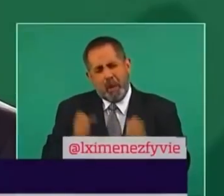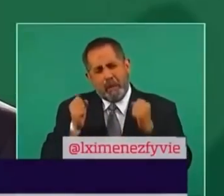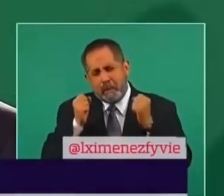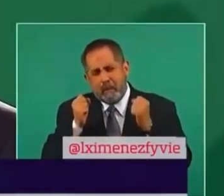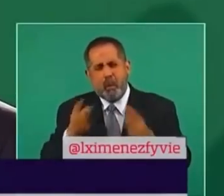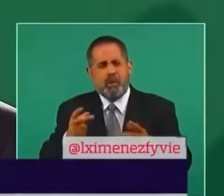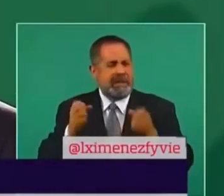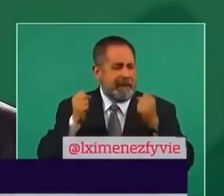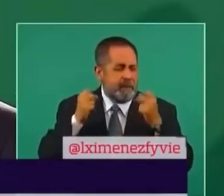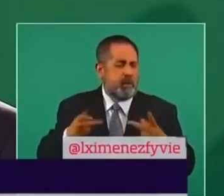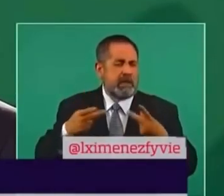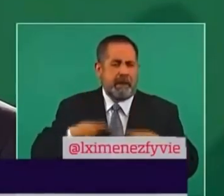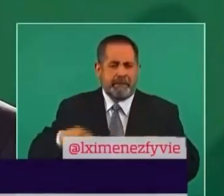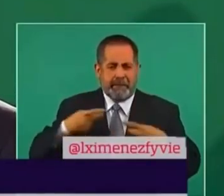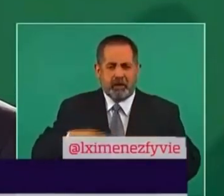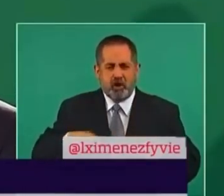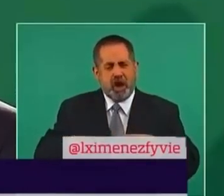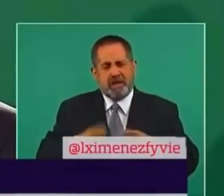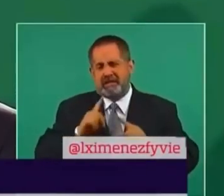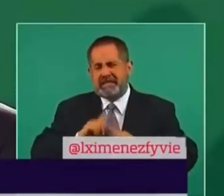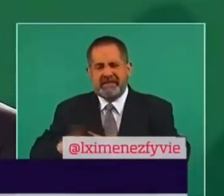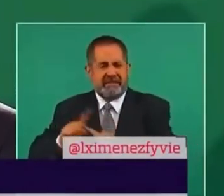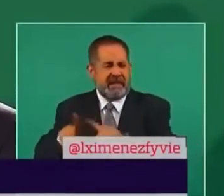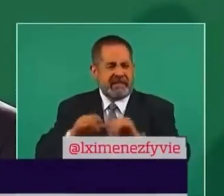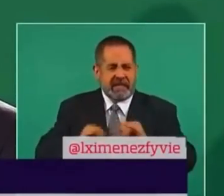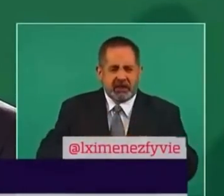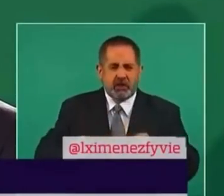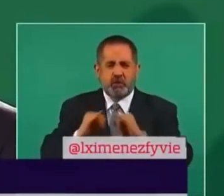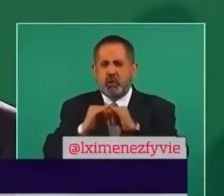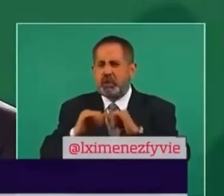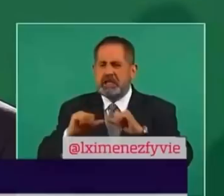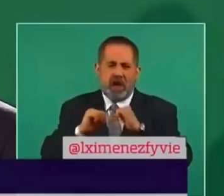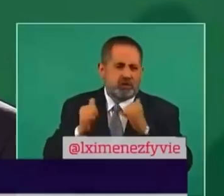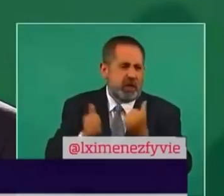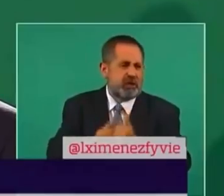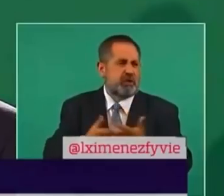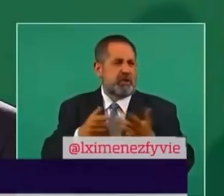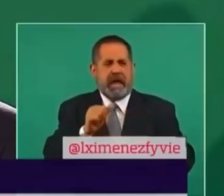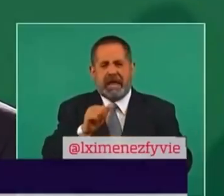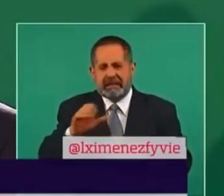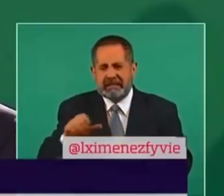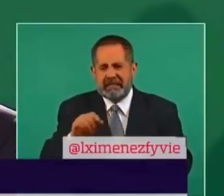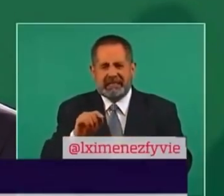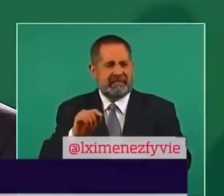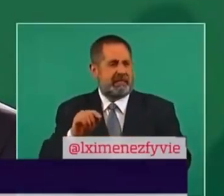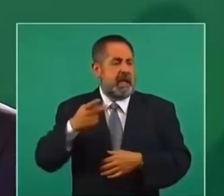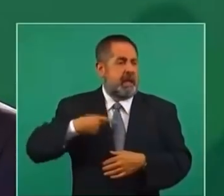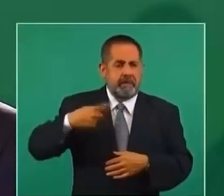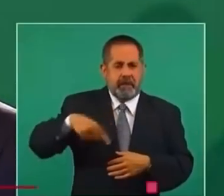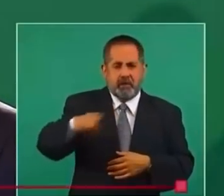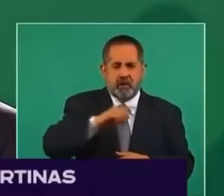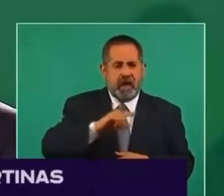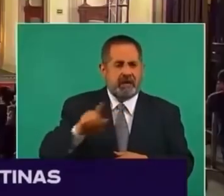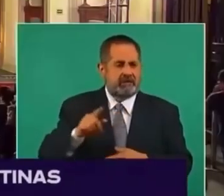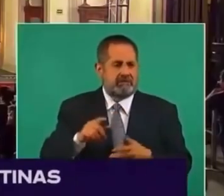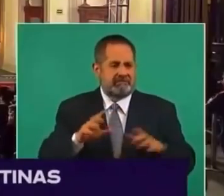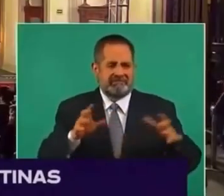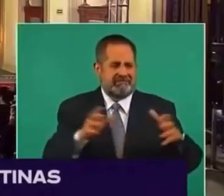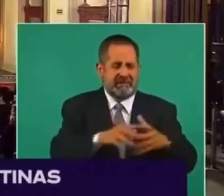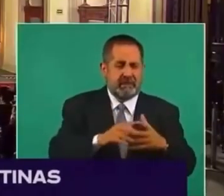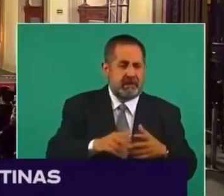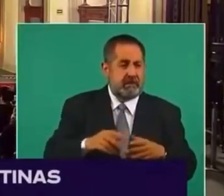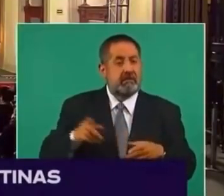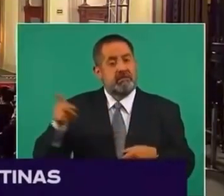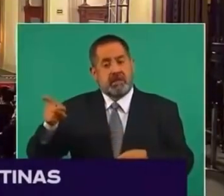podido evitarse. Es que esa es la clave. Es decir, que esto que ha pasado no ha sido inevitable. Esto